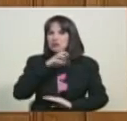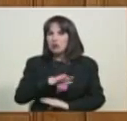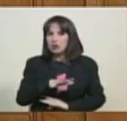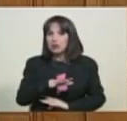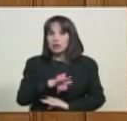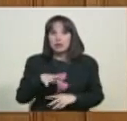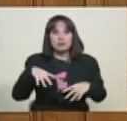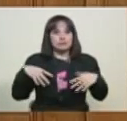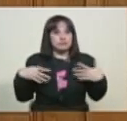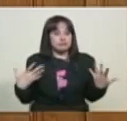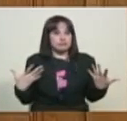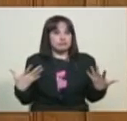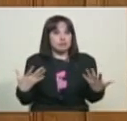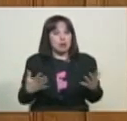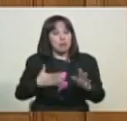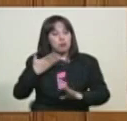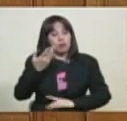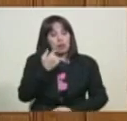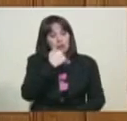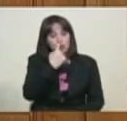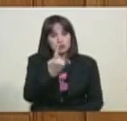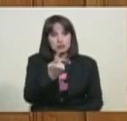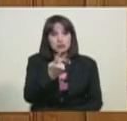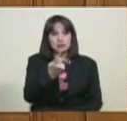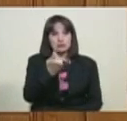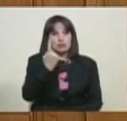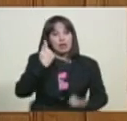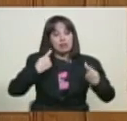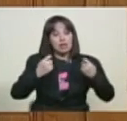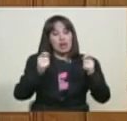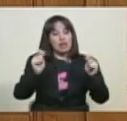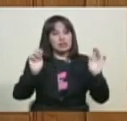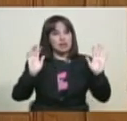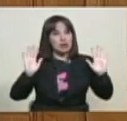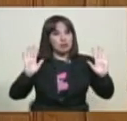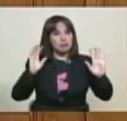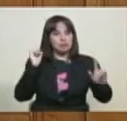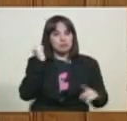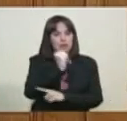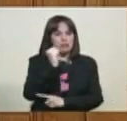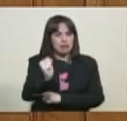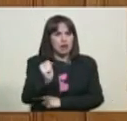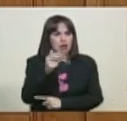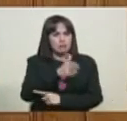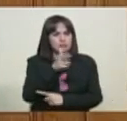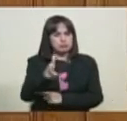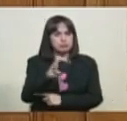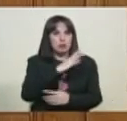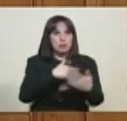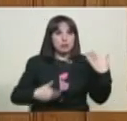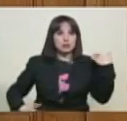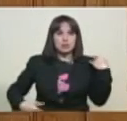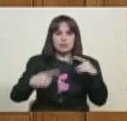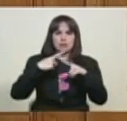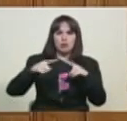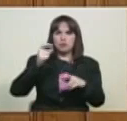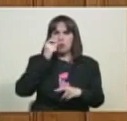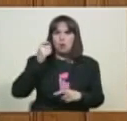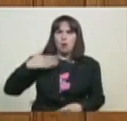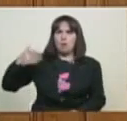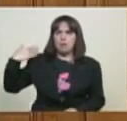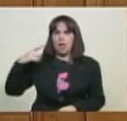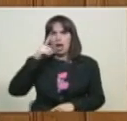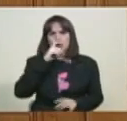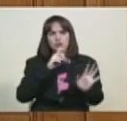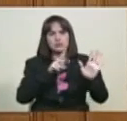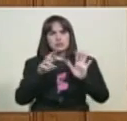Quizás pudiéramos decir el intento de asesinato del presidente Rómulo Betancourt en los años